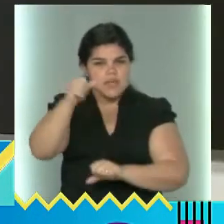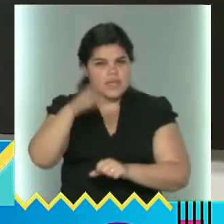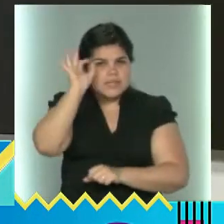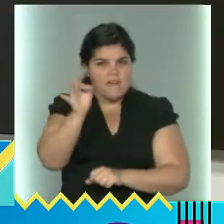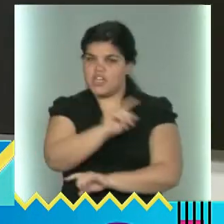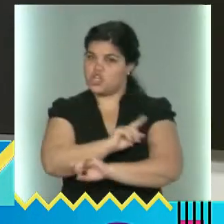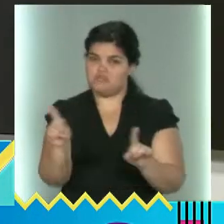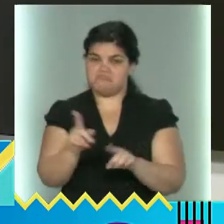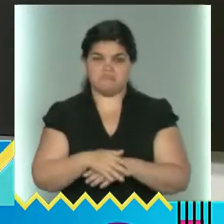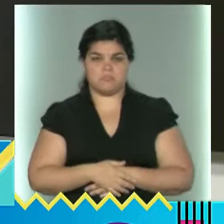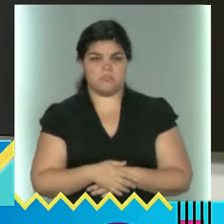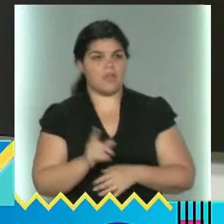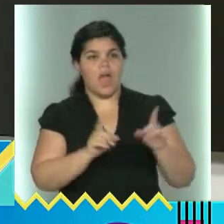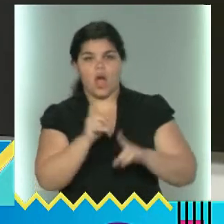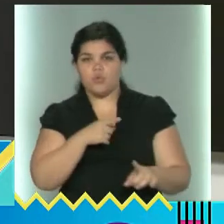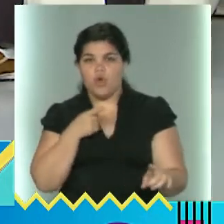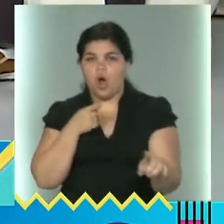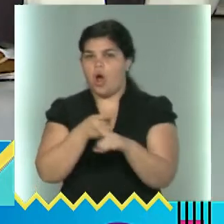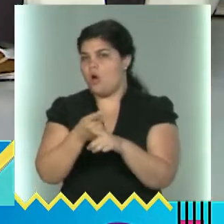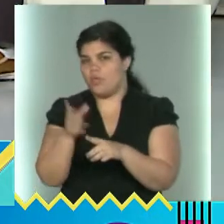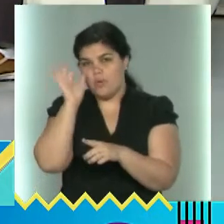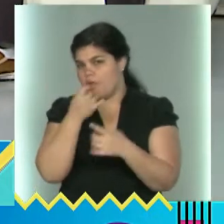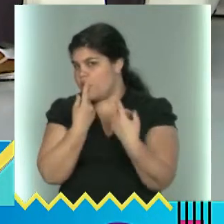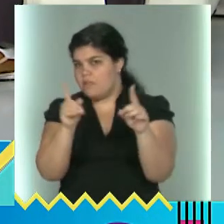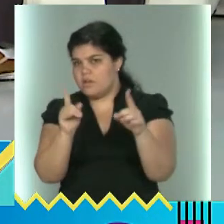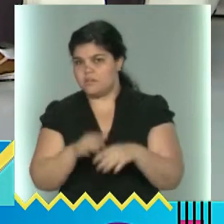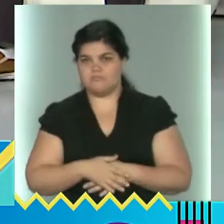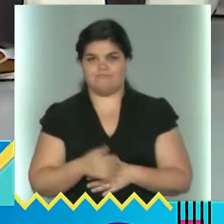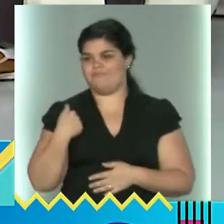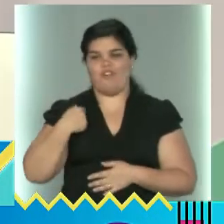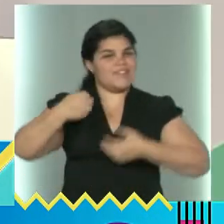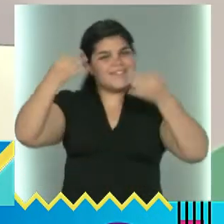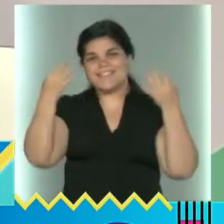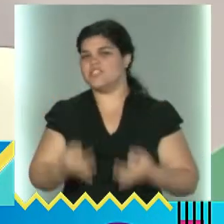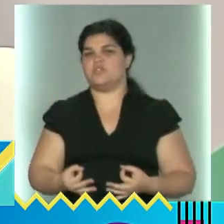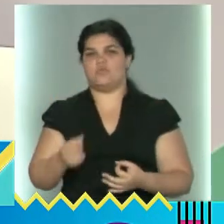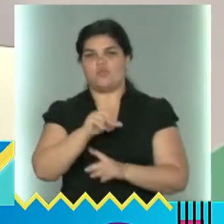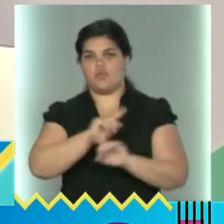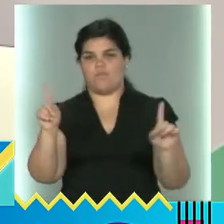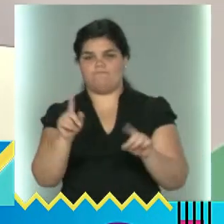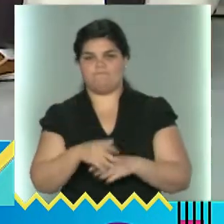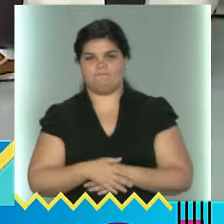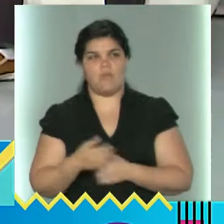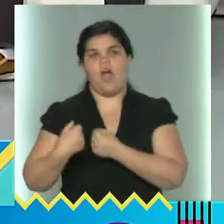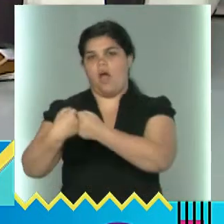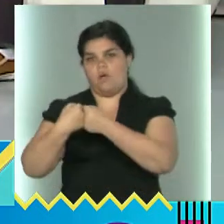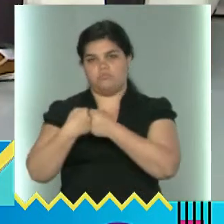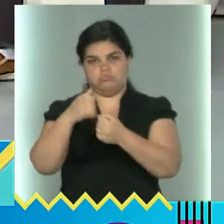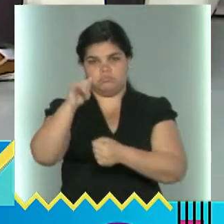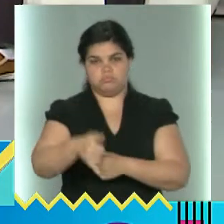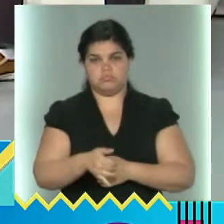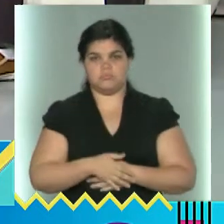Bien, ¿alguno disiente o agrega algo? Me gustaría hasta confirmar que no. O sea, ¿qué opinión? Yo Estamos de acuerdo, sí. De